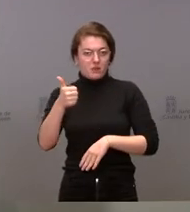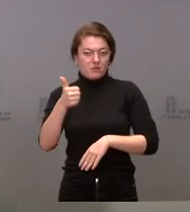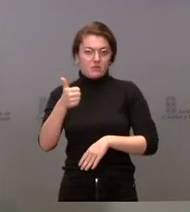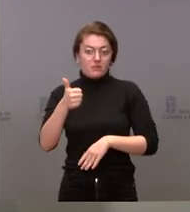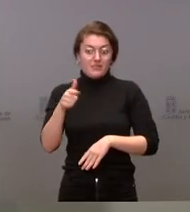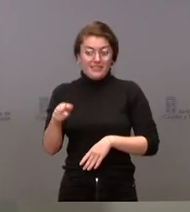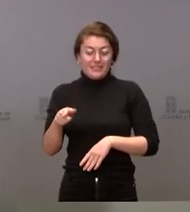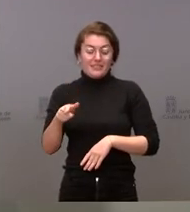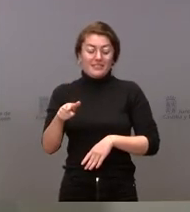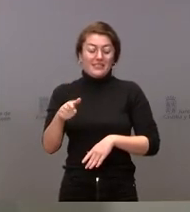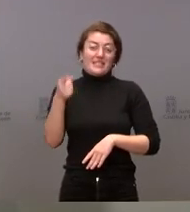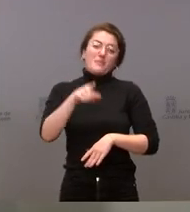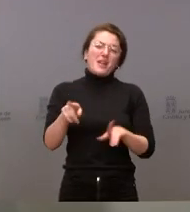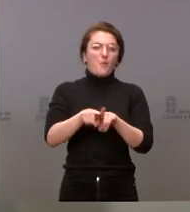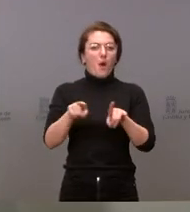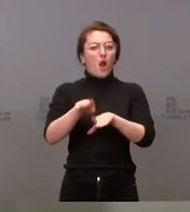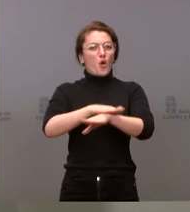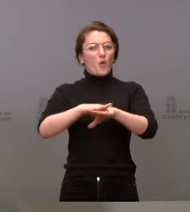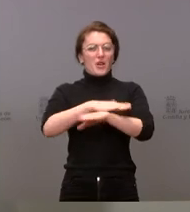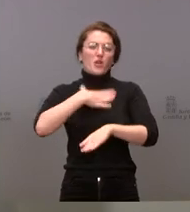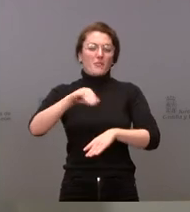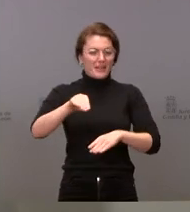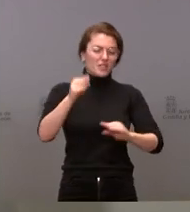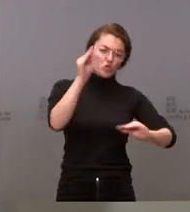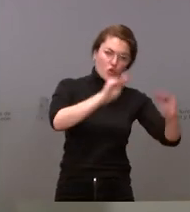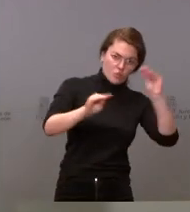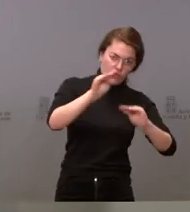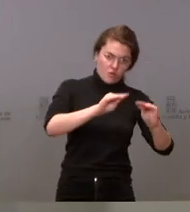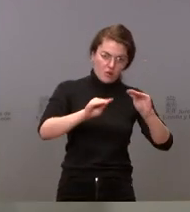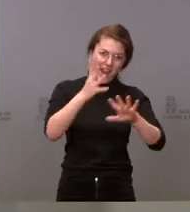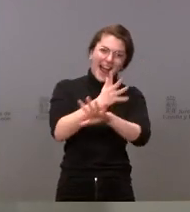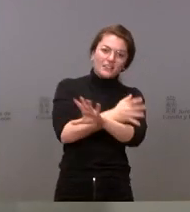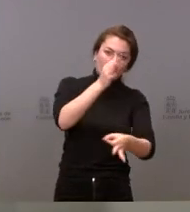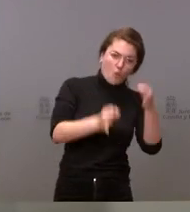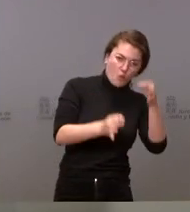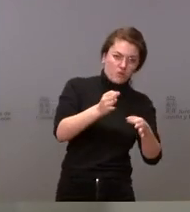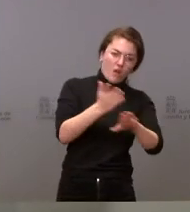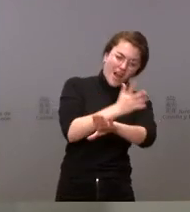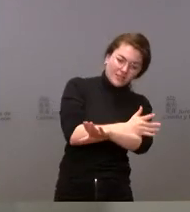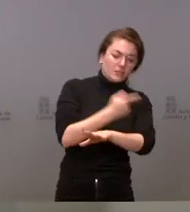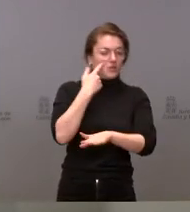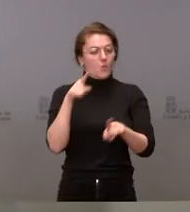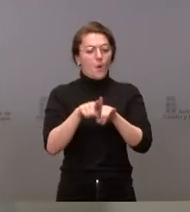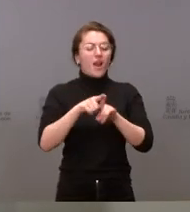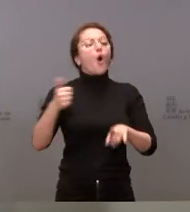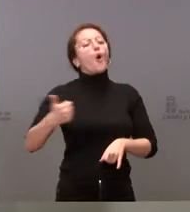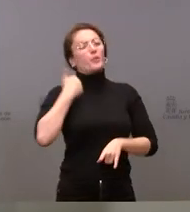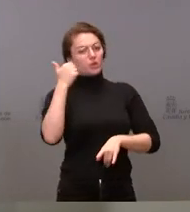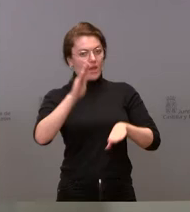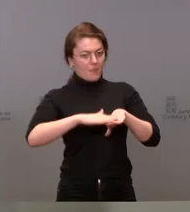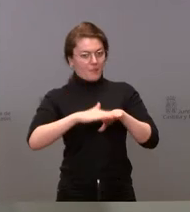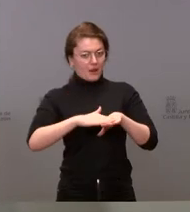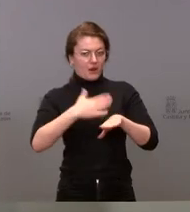gobierno de poder rectificar previo a la vía judicial y nosotros queremos dar al gobierno esa oportunidad de que rectifique sin